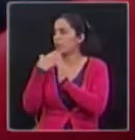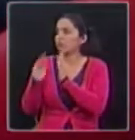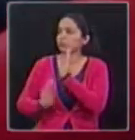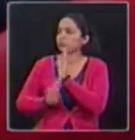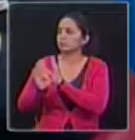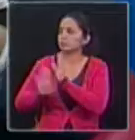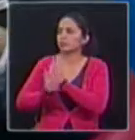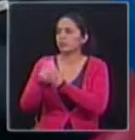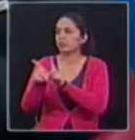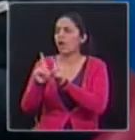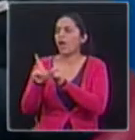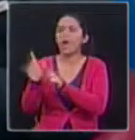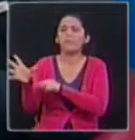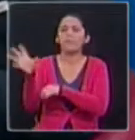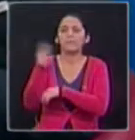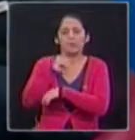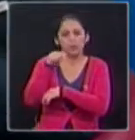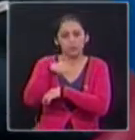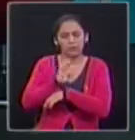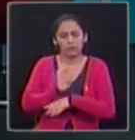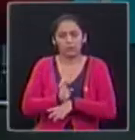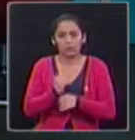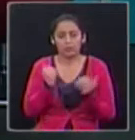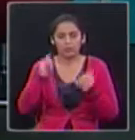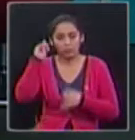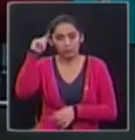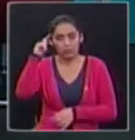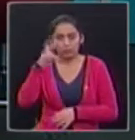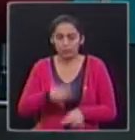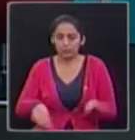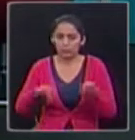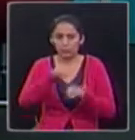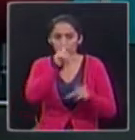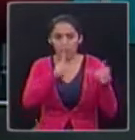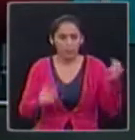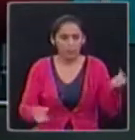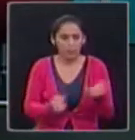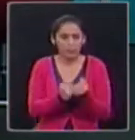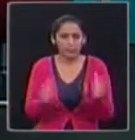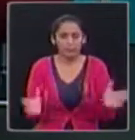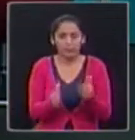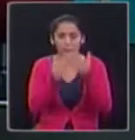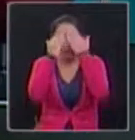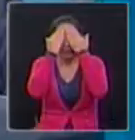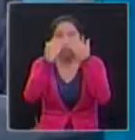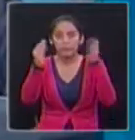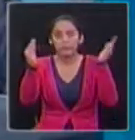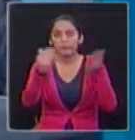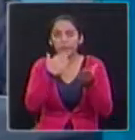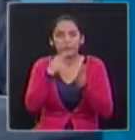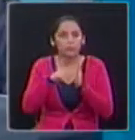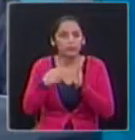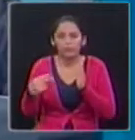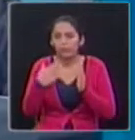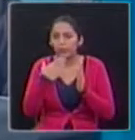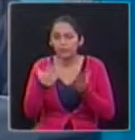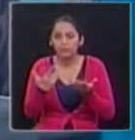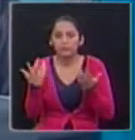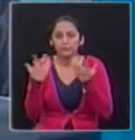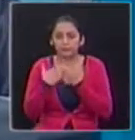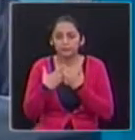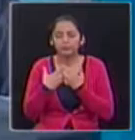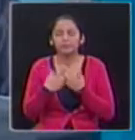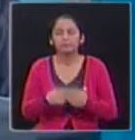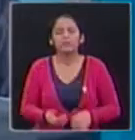promoviendo el uso de las tecnologías en favor de la ciudadanía misma, ¿no? Ustedes en su momento también hablaban de disminuir y eliminar